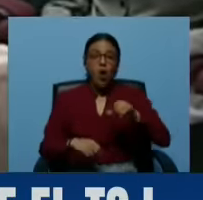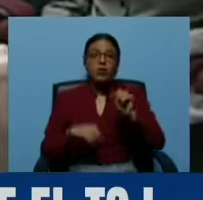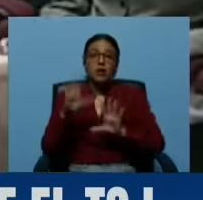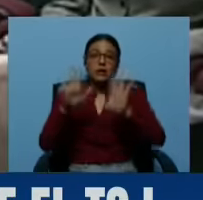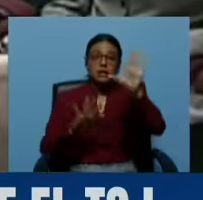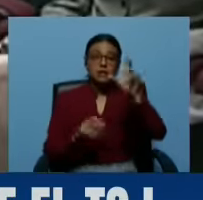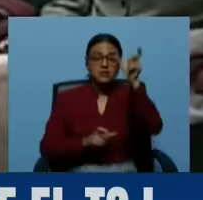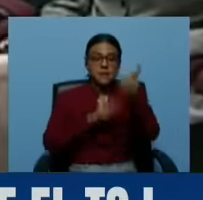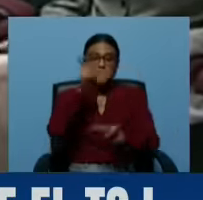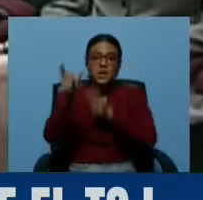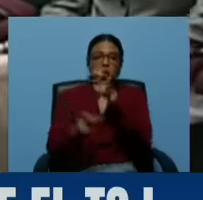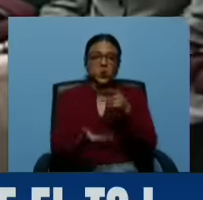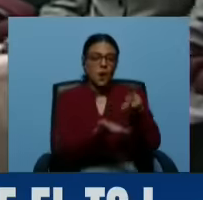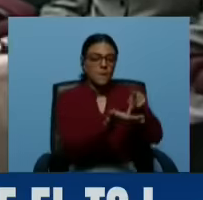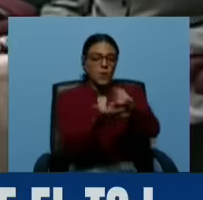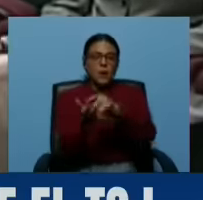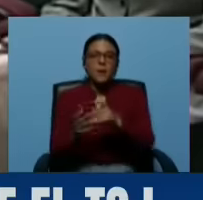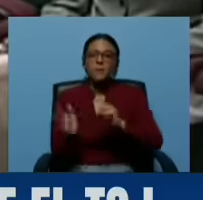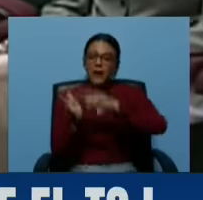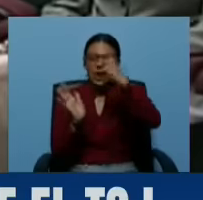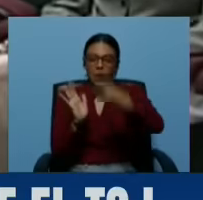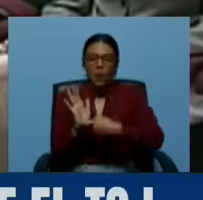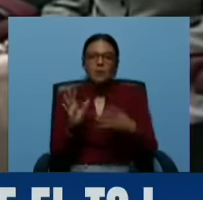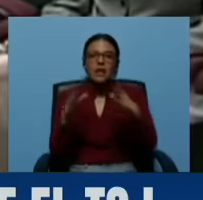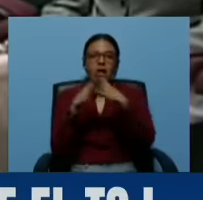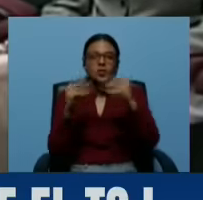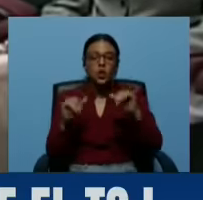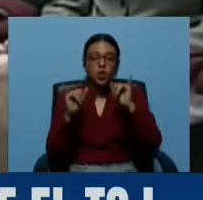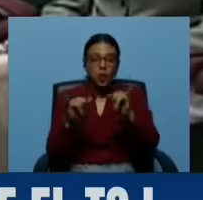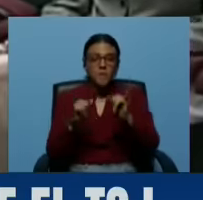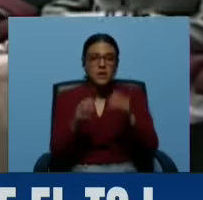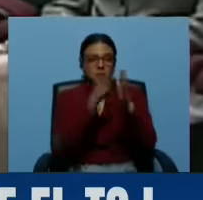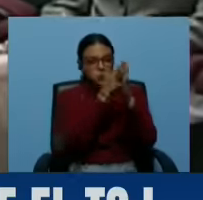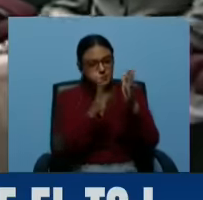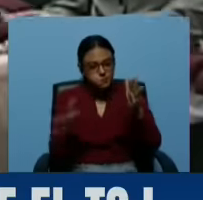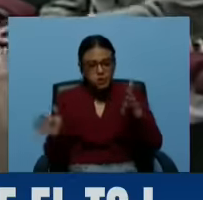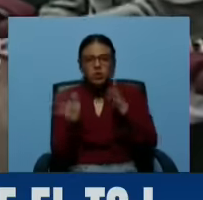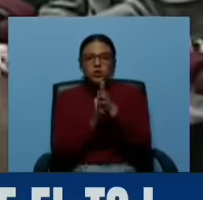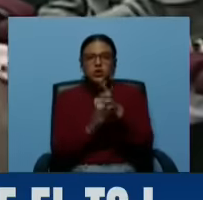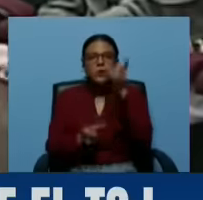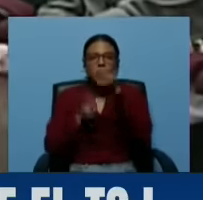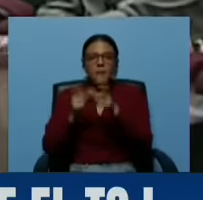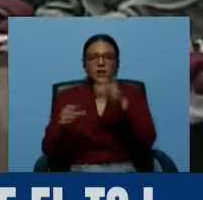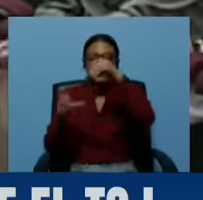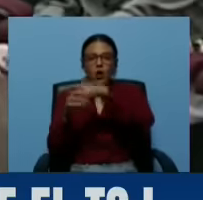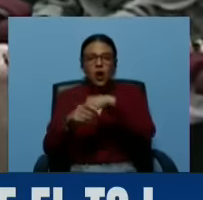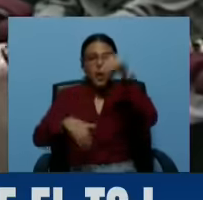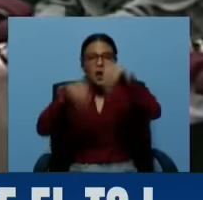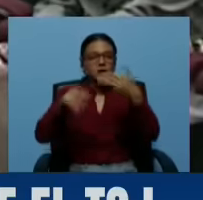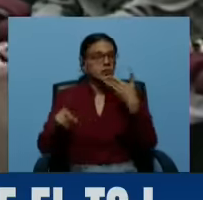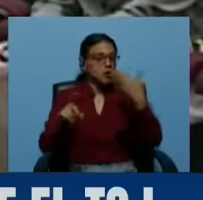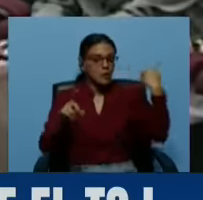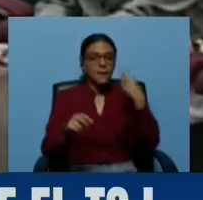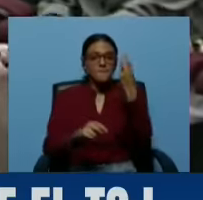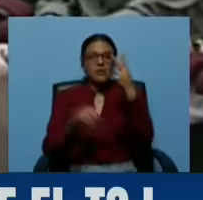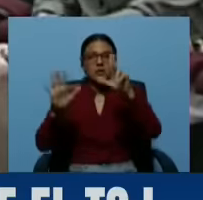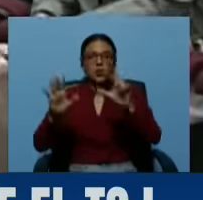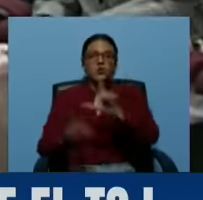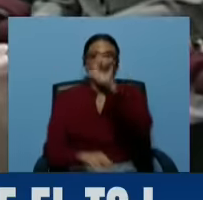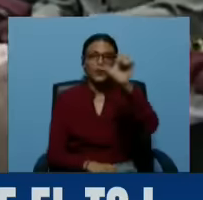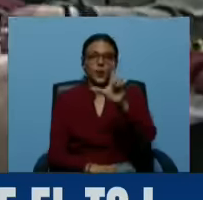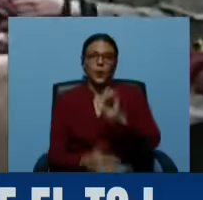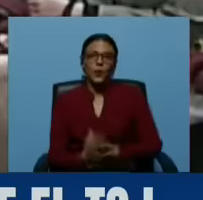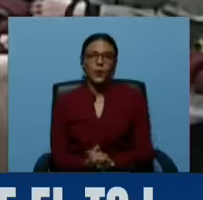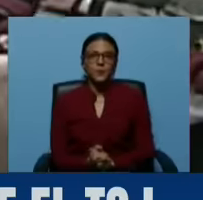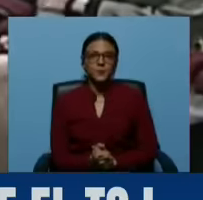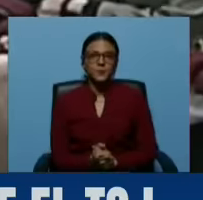para completar todos los participantes de este proceso electoral que se realizó en nuestro país el pasado 28